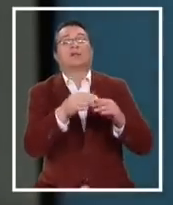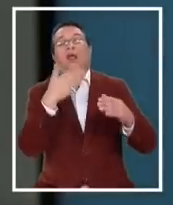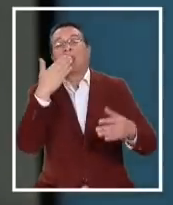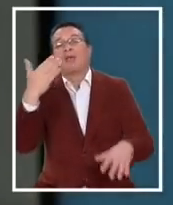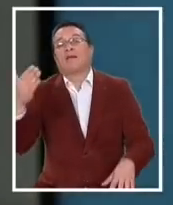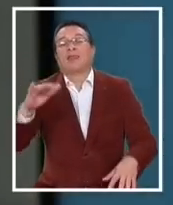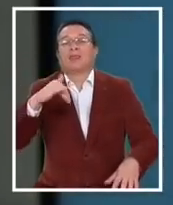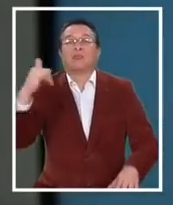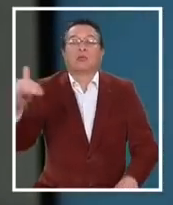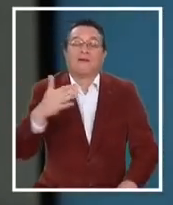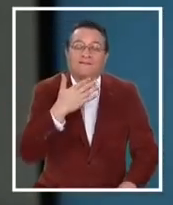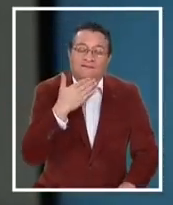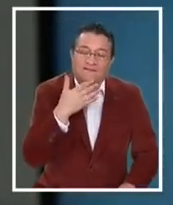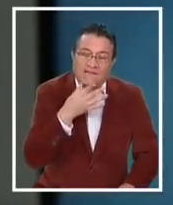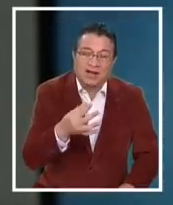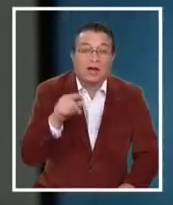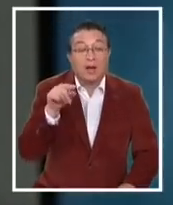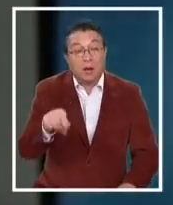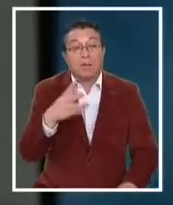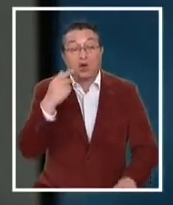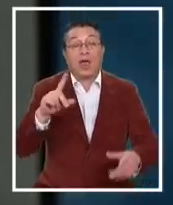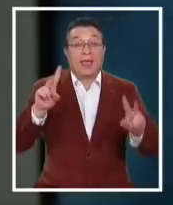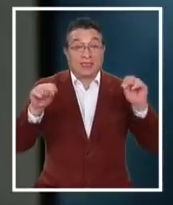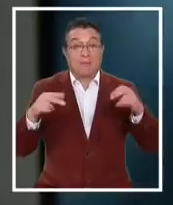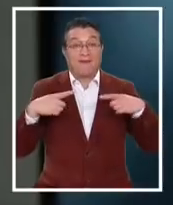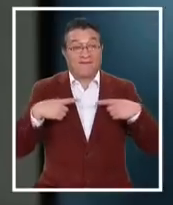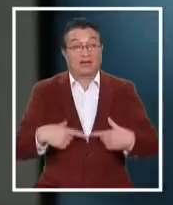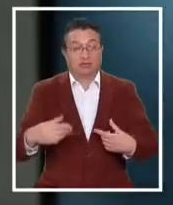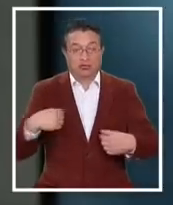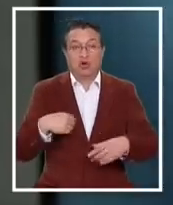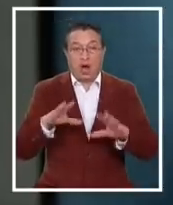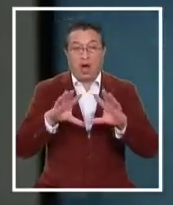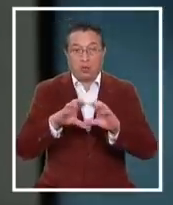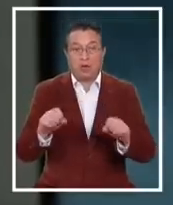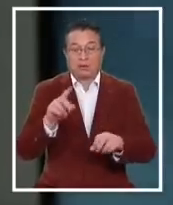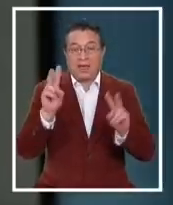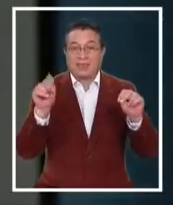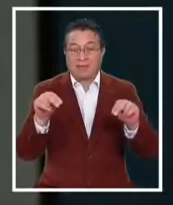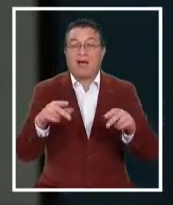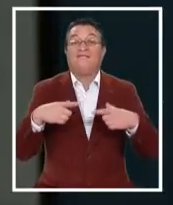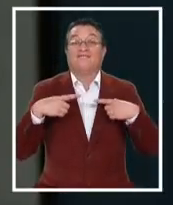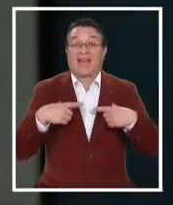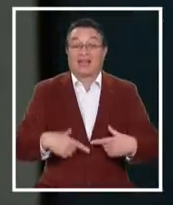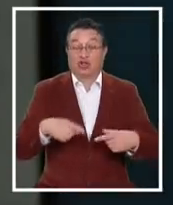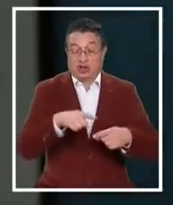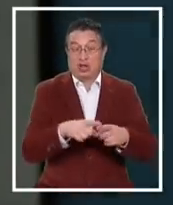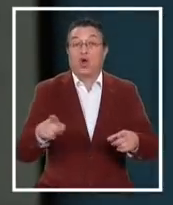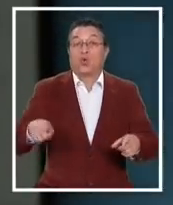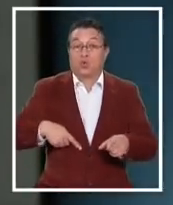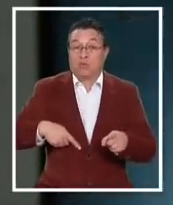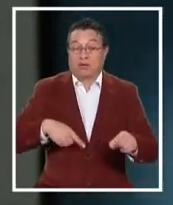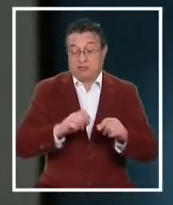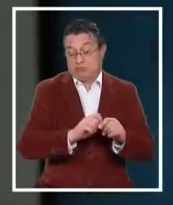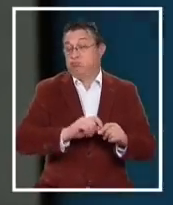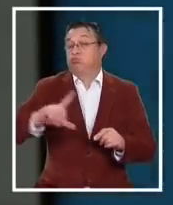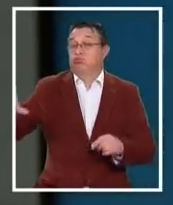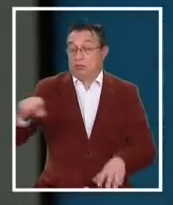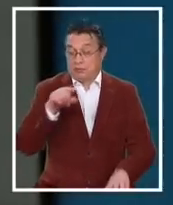sido solamente en Chile. A propósito del efecto de vacaciones, yo estoy de acuerdo con que hay un efecto de vacaciones de todas maneras en el aumento de casos